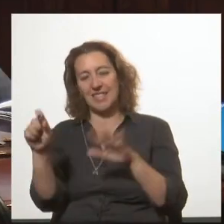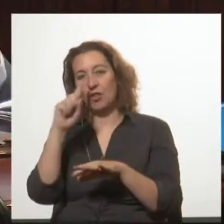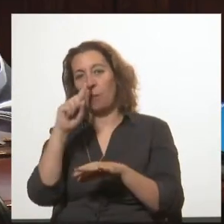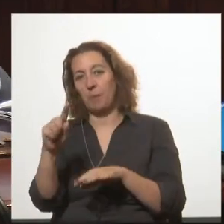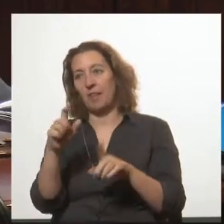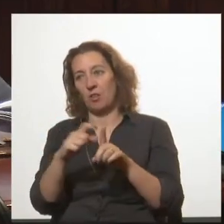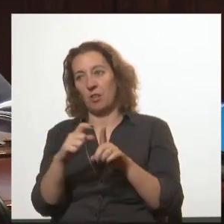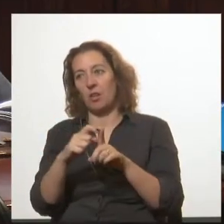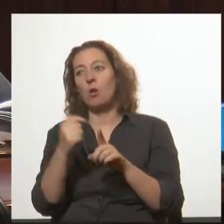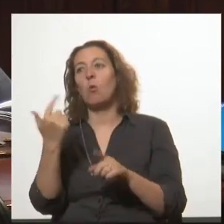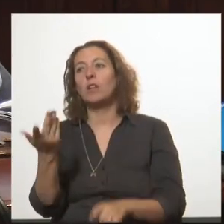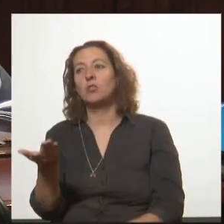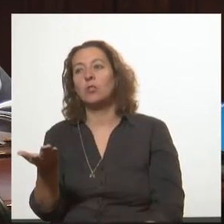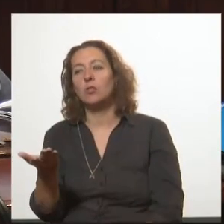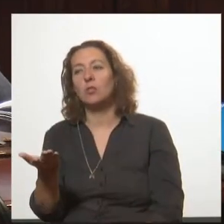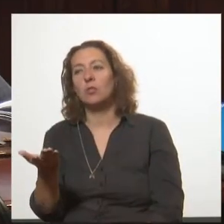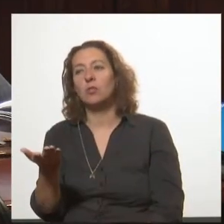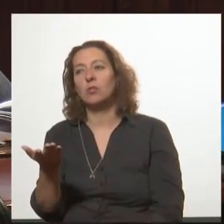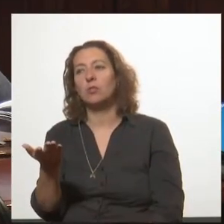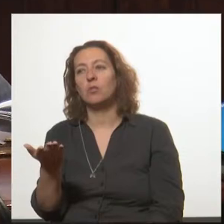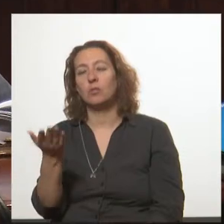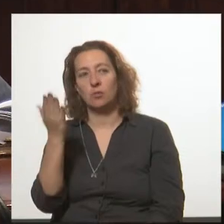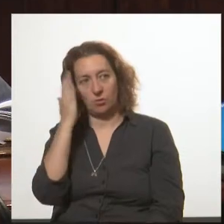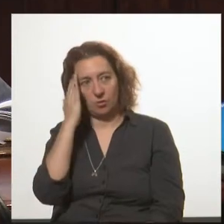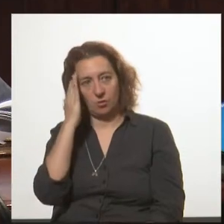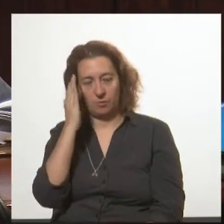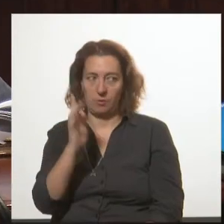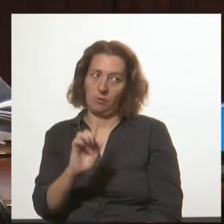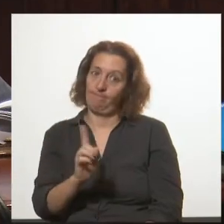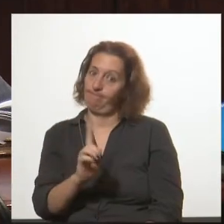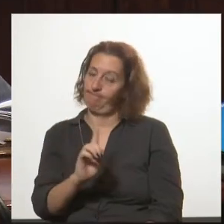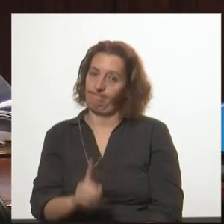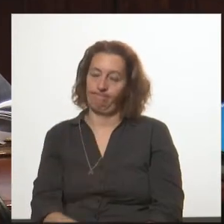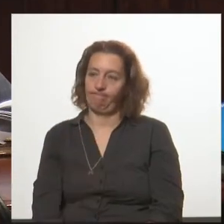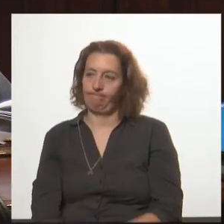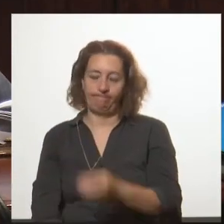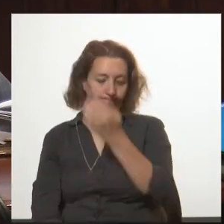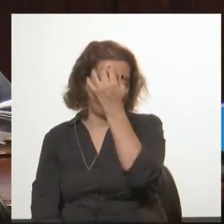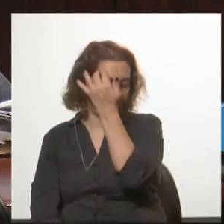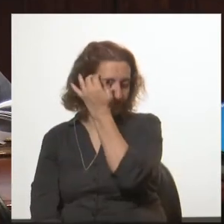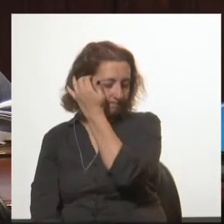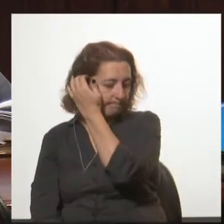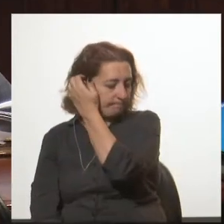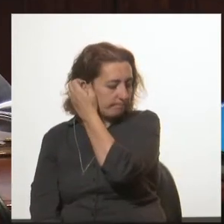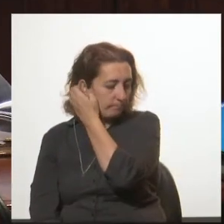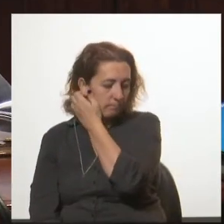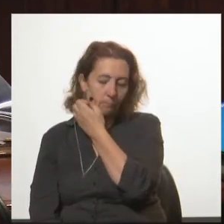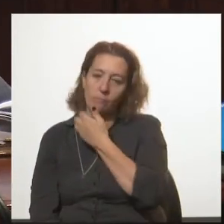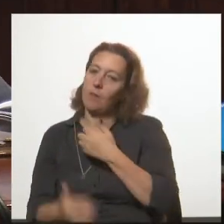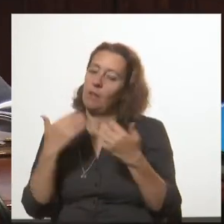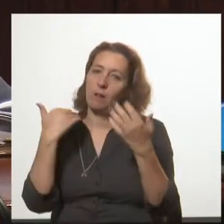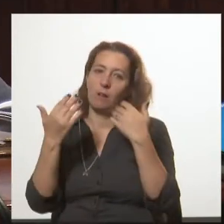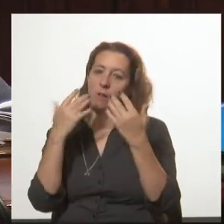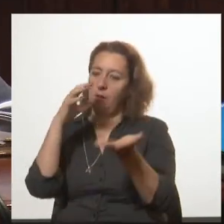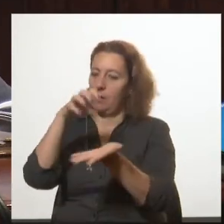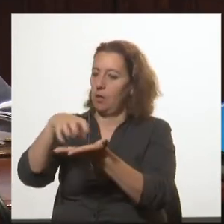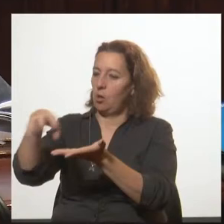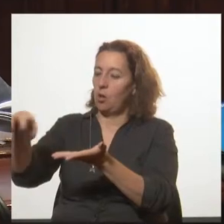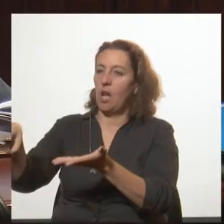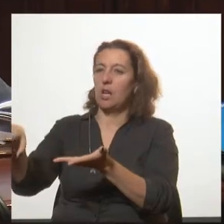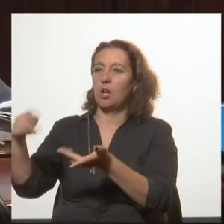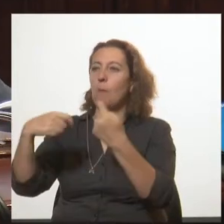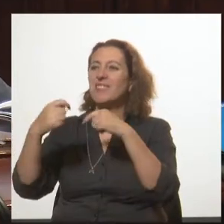conceptos sabemos que no llegaron no se hablaba de locales comerciales